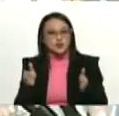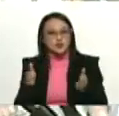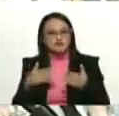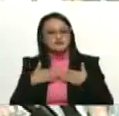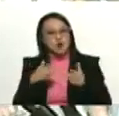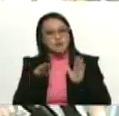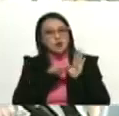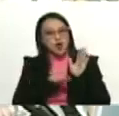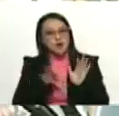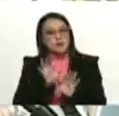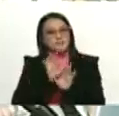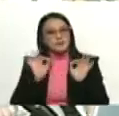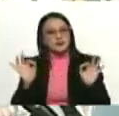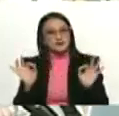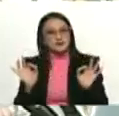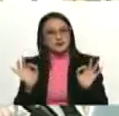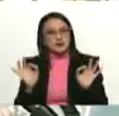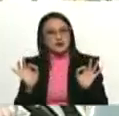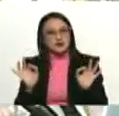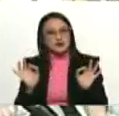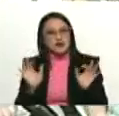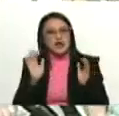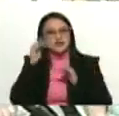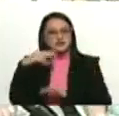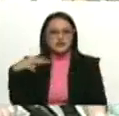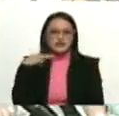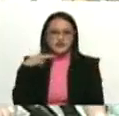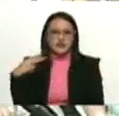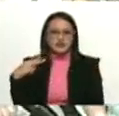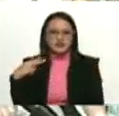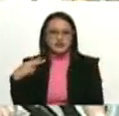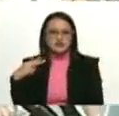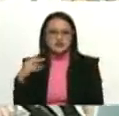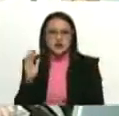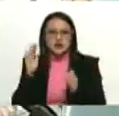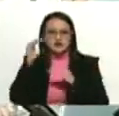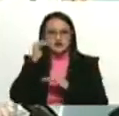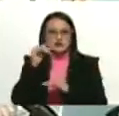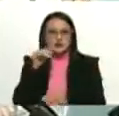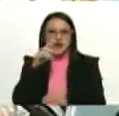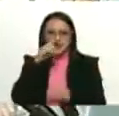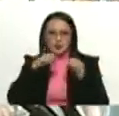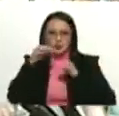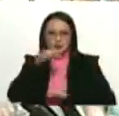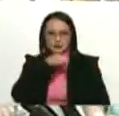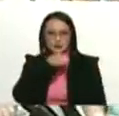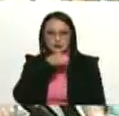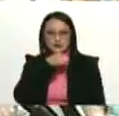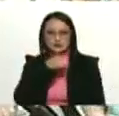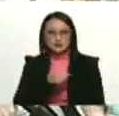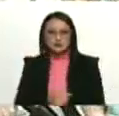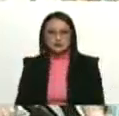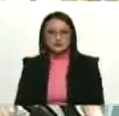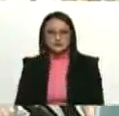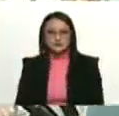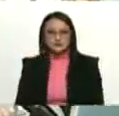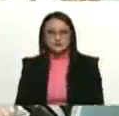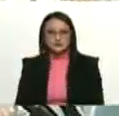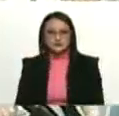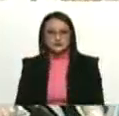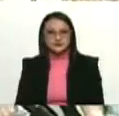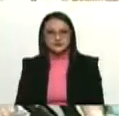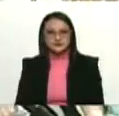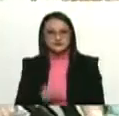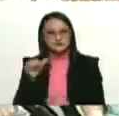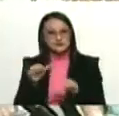un programa especial en la unidad de atención a la víctima para atender a nuestros adultos mayores. Quiero destacar que